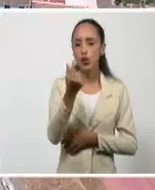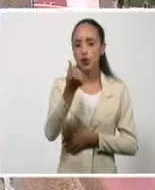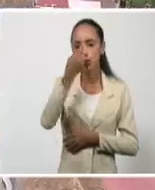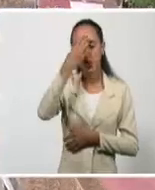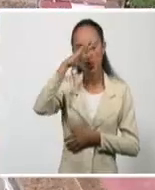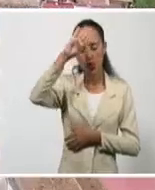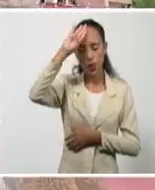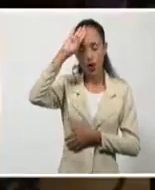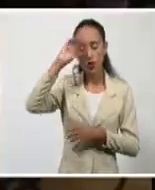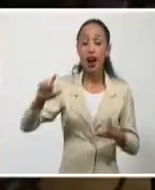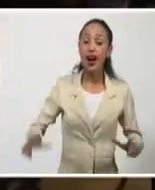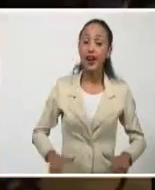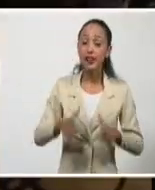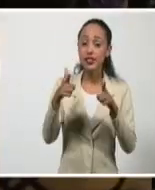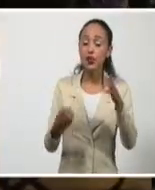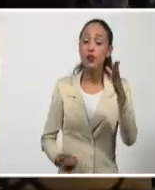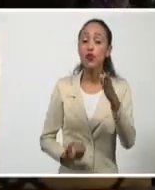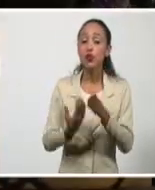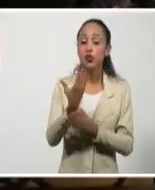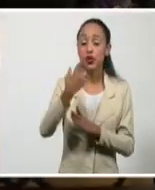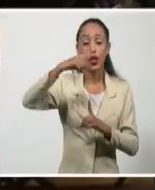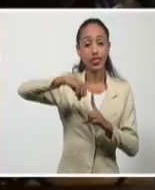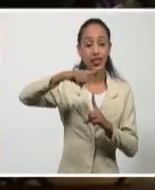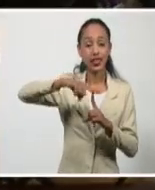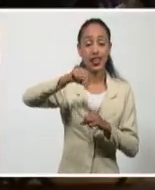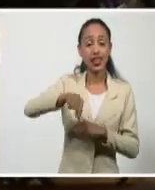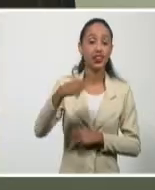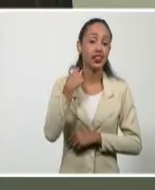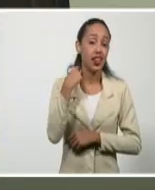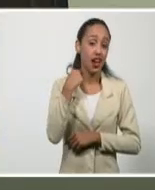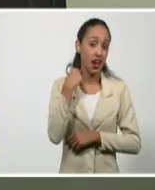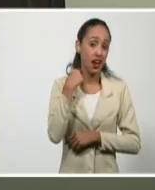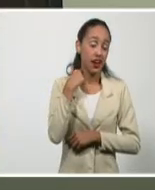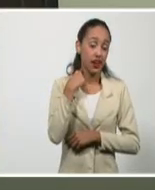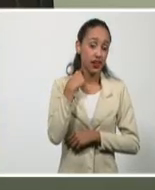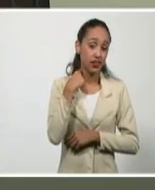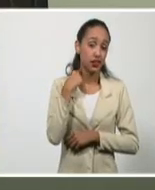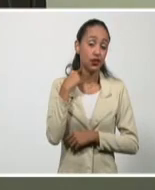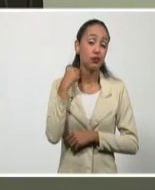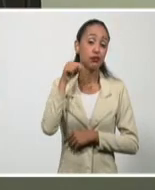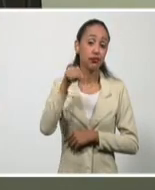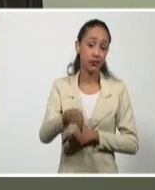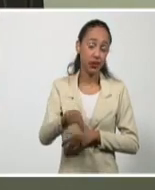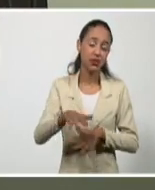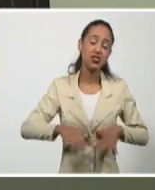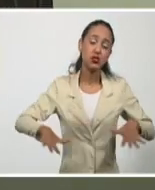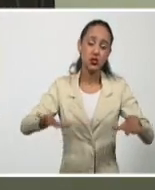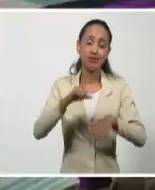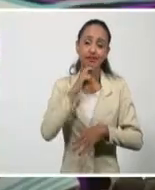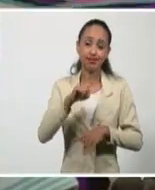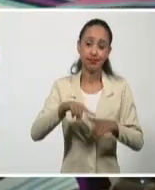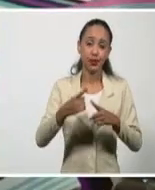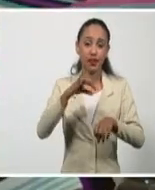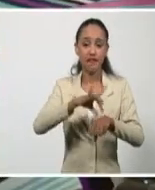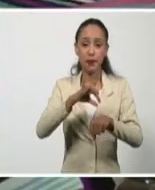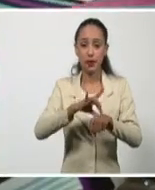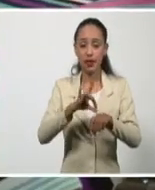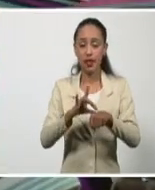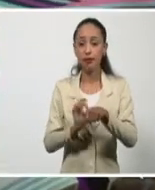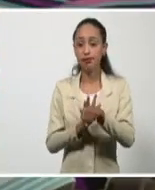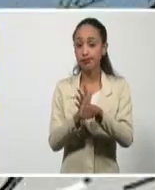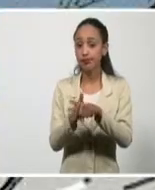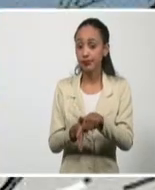El aniversario de la Fundación de Trinidad este año estará marcado por los desasosiegos de una pandemia y la responsabilidad de